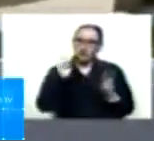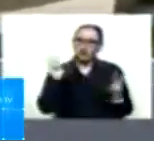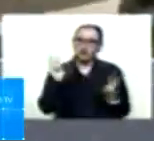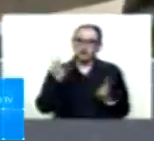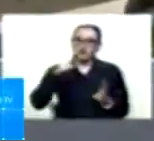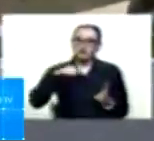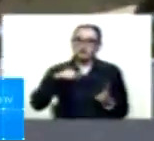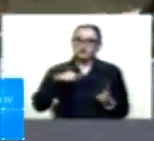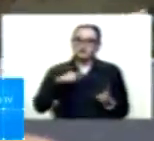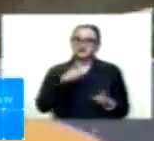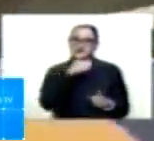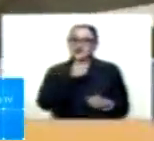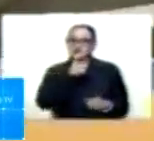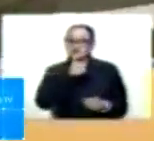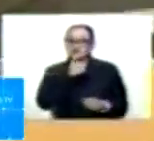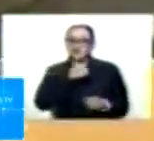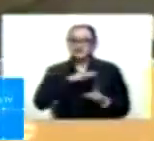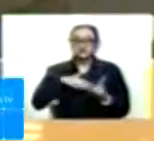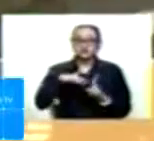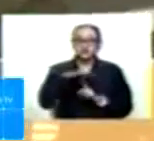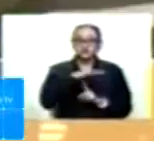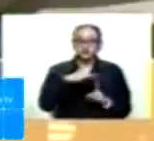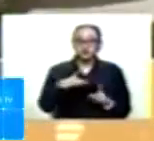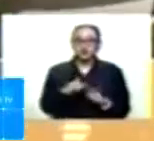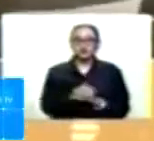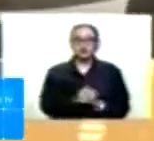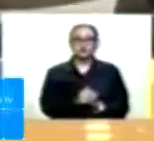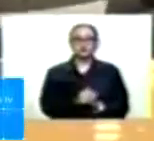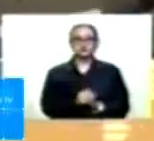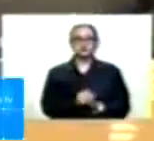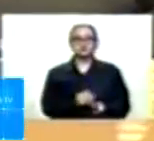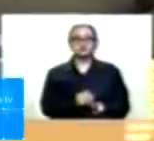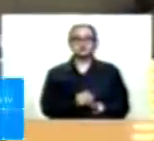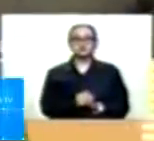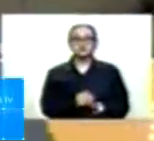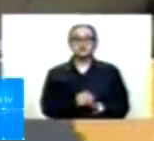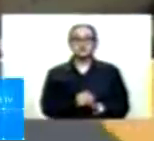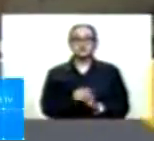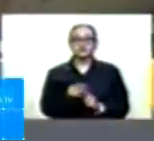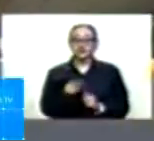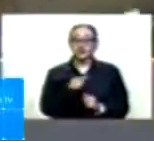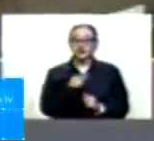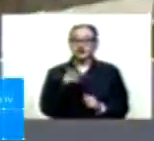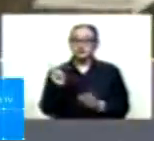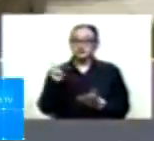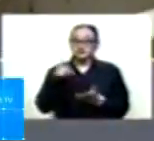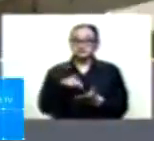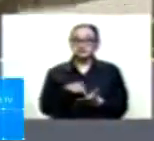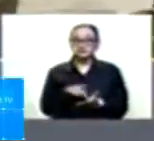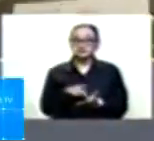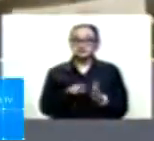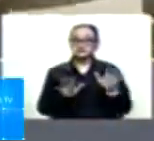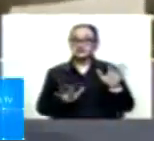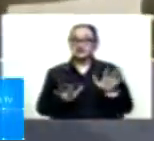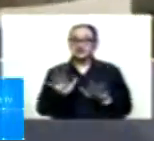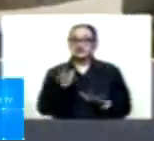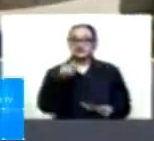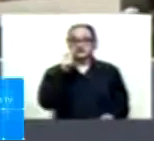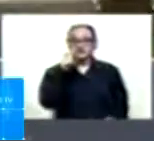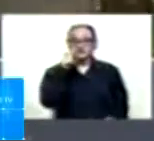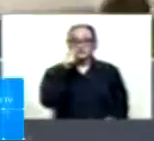de contener la situación violenta. Allí resultaron